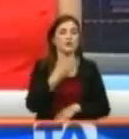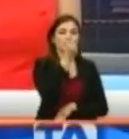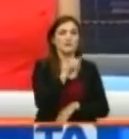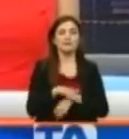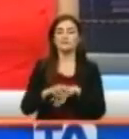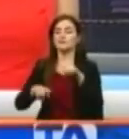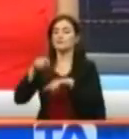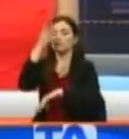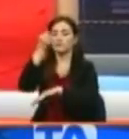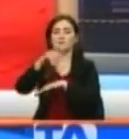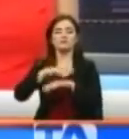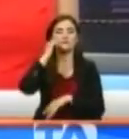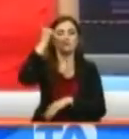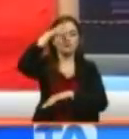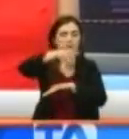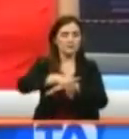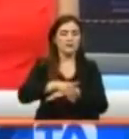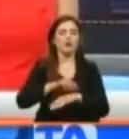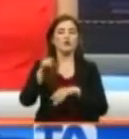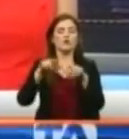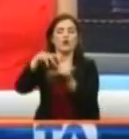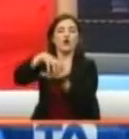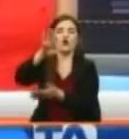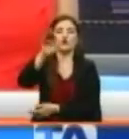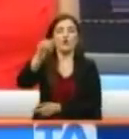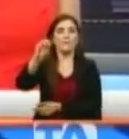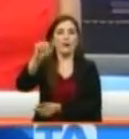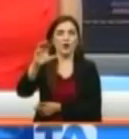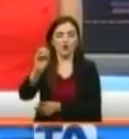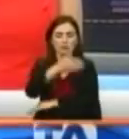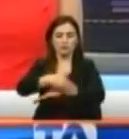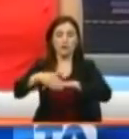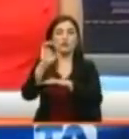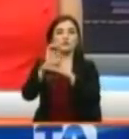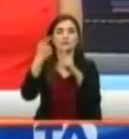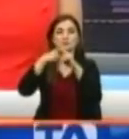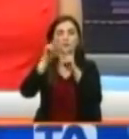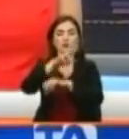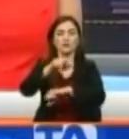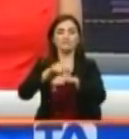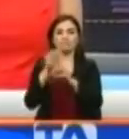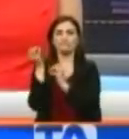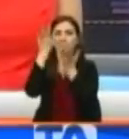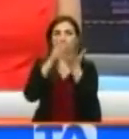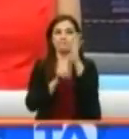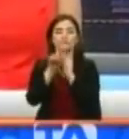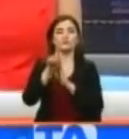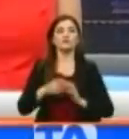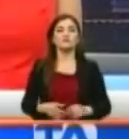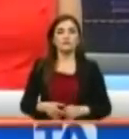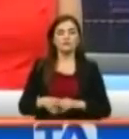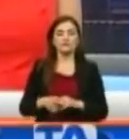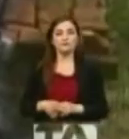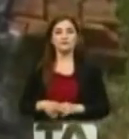Buenas tardes. El atentado ocurrió ayer en la tarde en el municipio de Tumaco, fronterizo con el Ecuador. Empezamos 24 horas con el desarrollo de esta